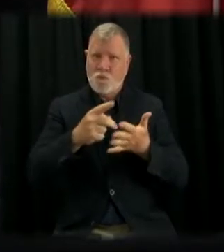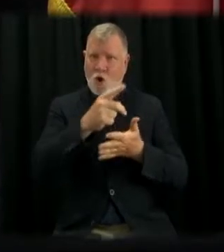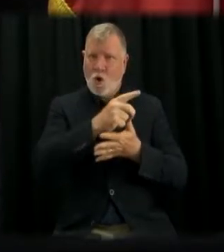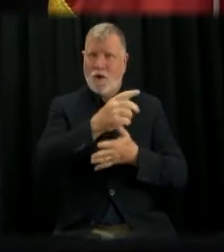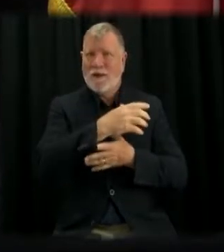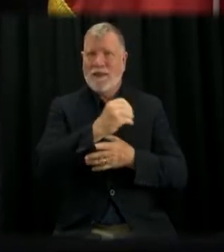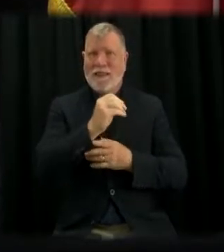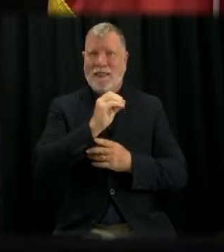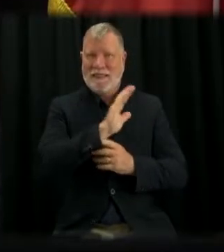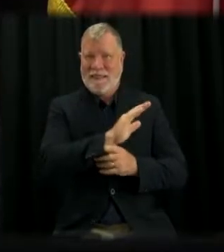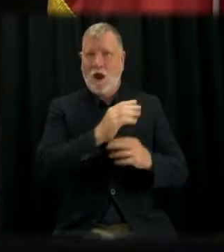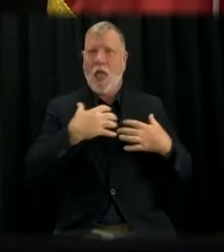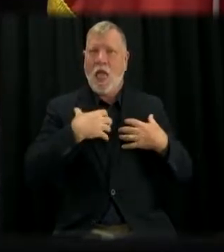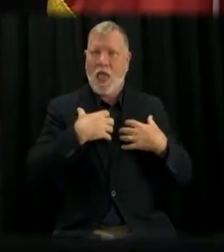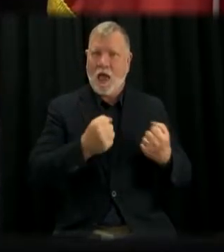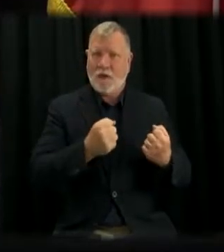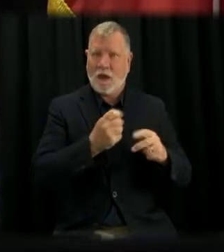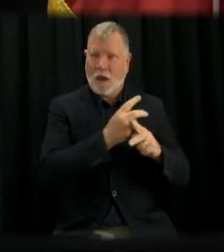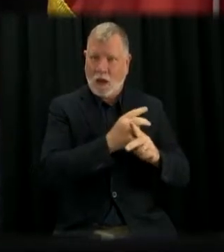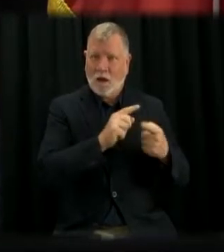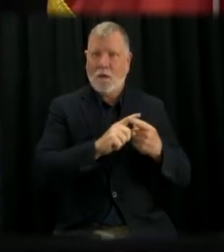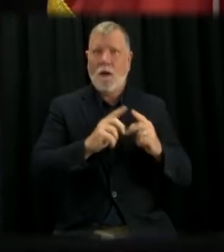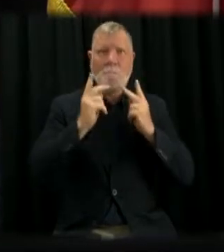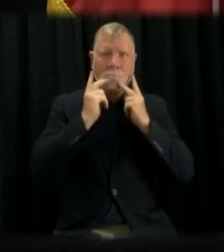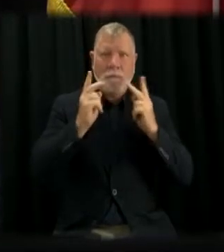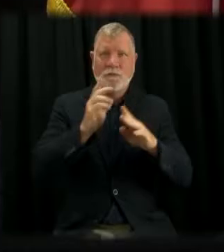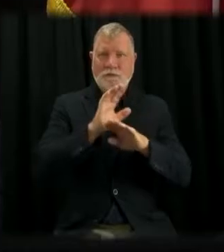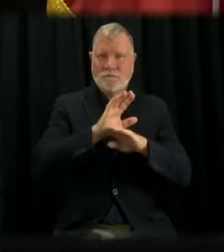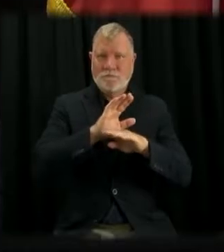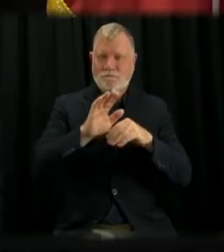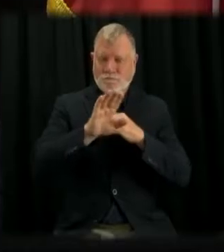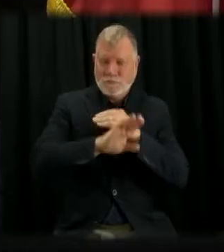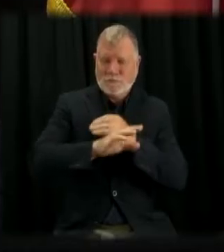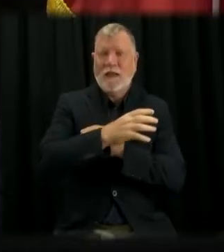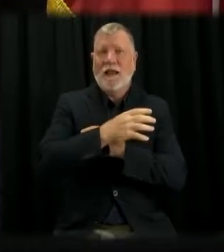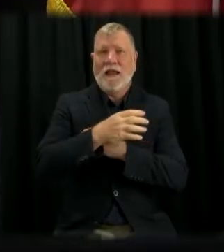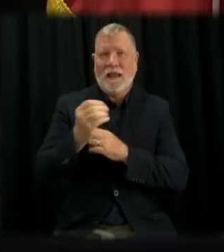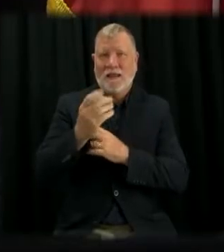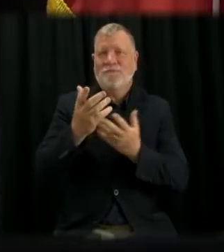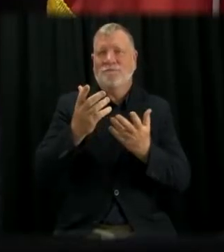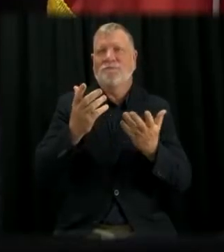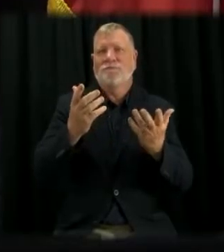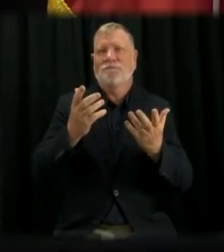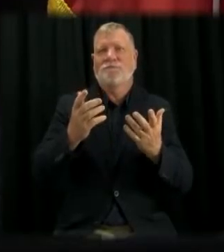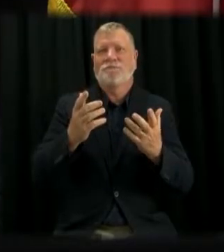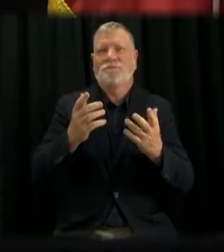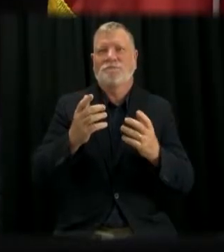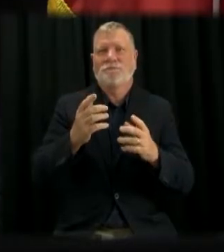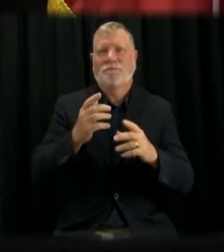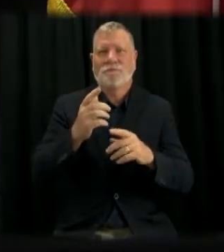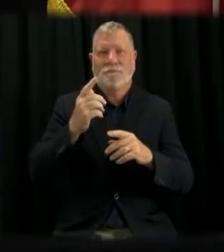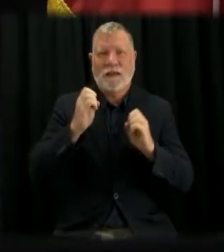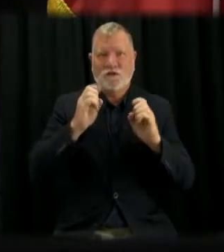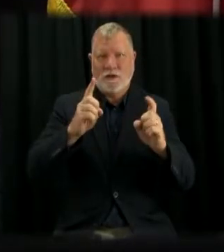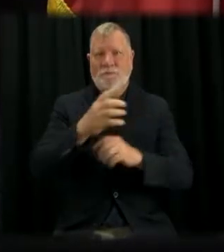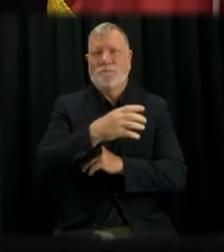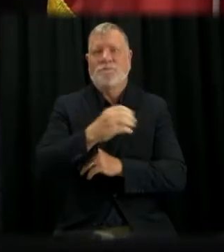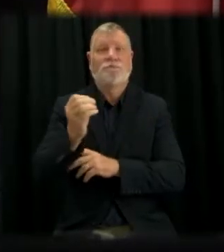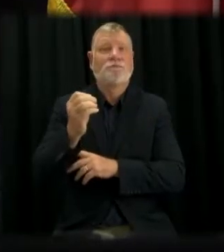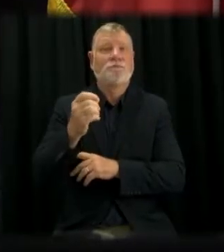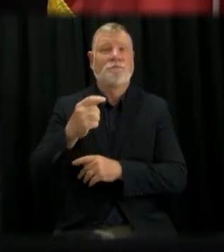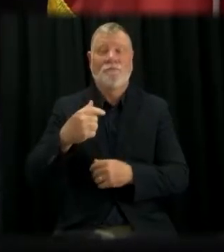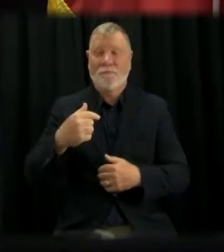apoya las prioridades del gobierno de salud, seguridad pública y educación. De hecho, debe notarse que el proceso de presupuesto